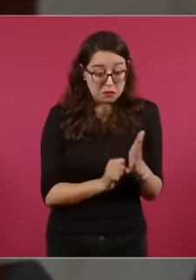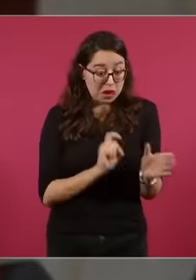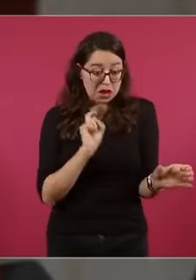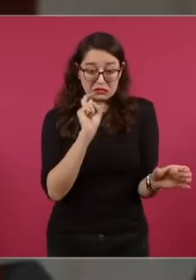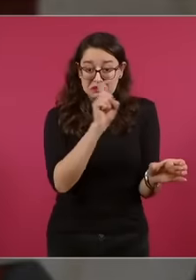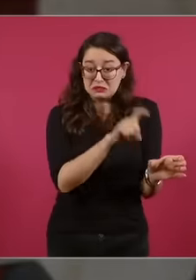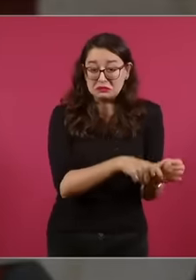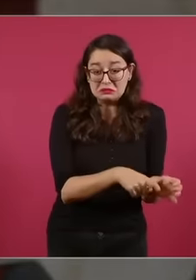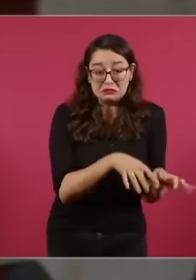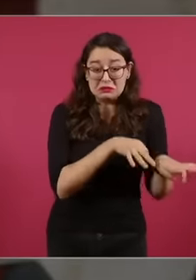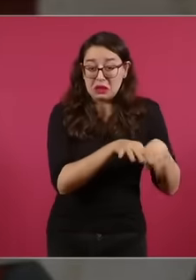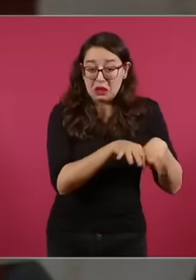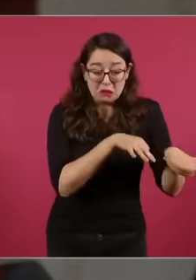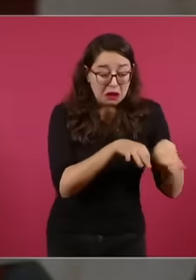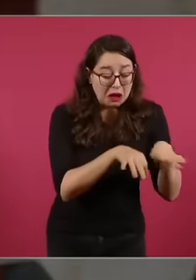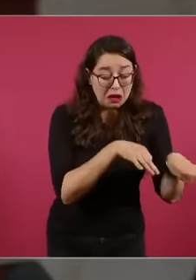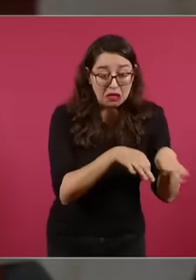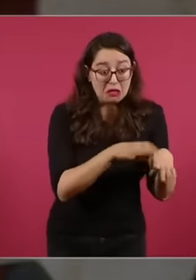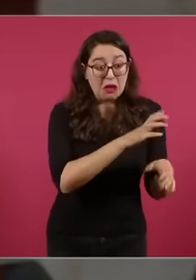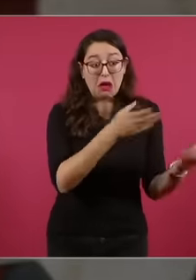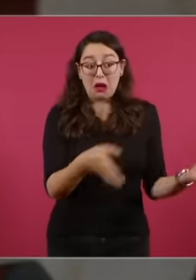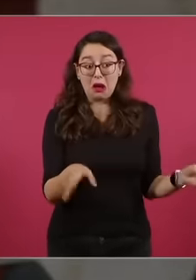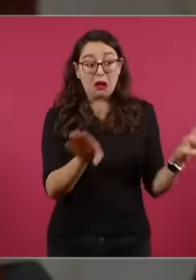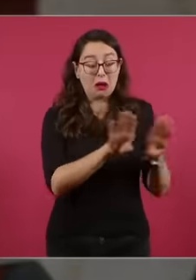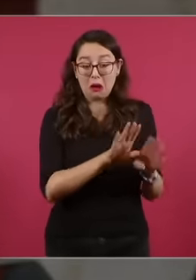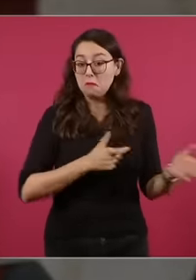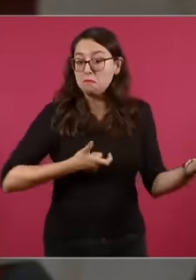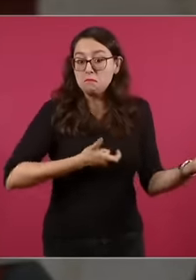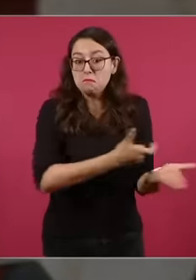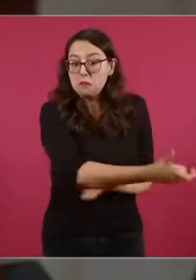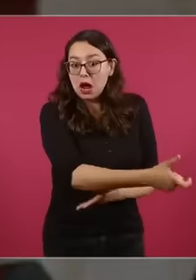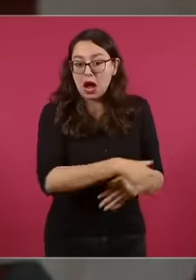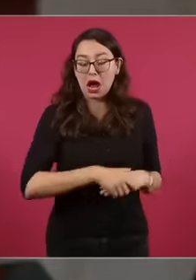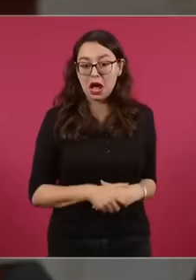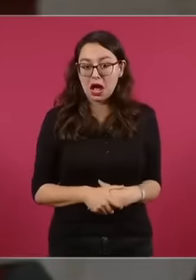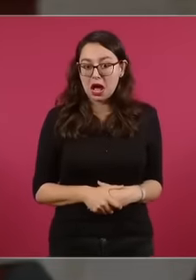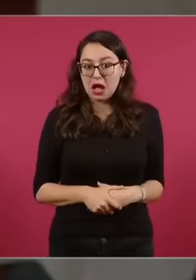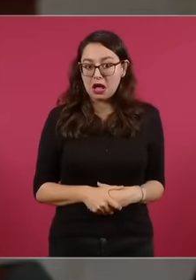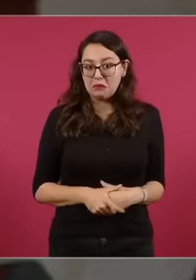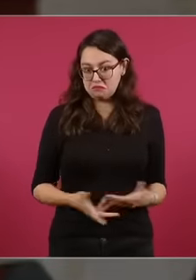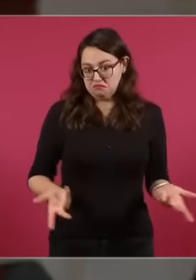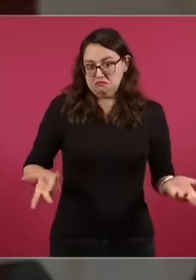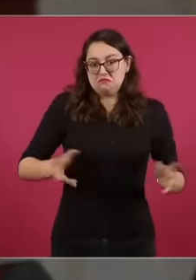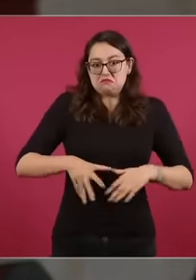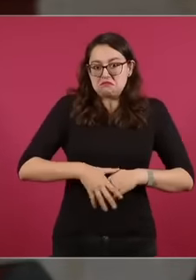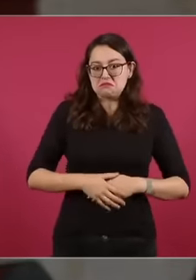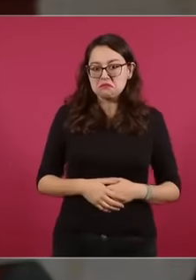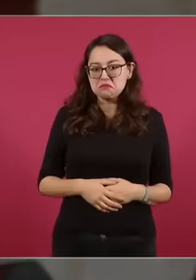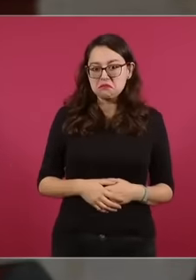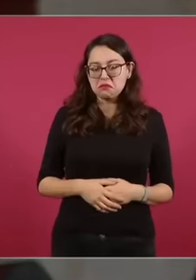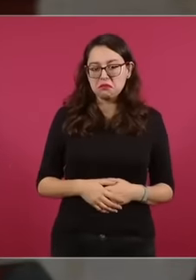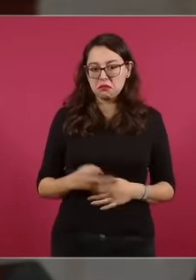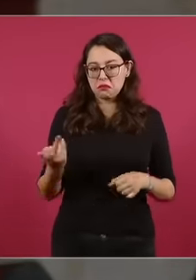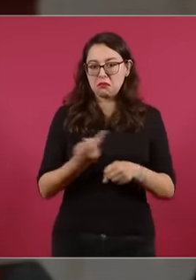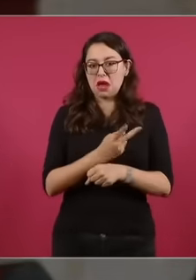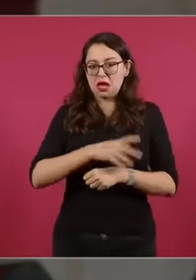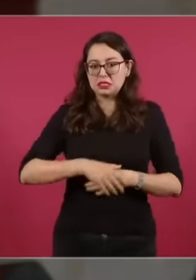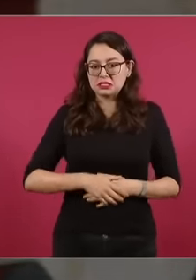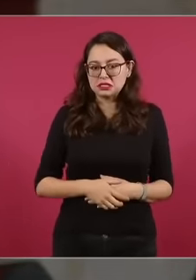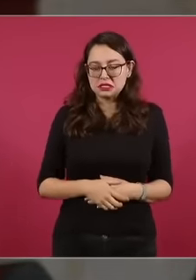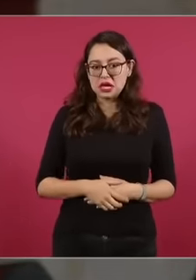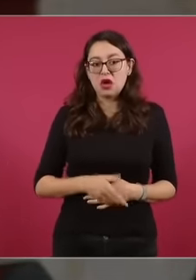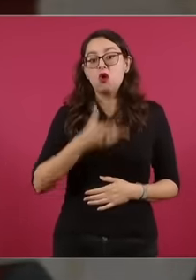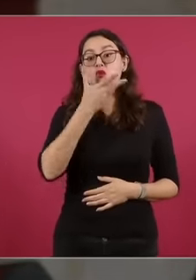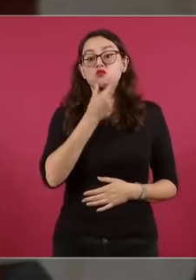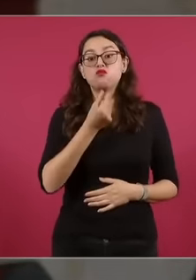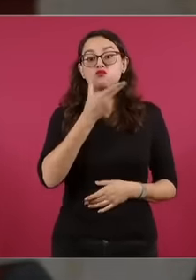hay trabajadores, yo sé que hay varios juicios, hay un trabajador que cuando estalló la huelga se quedó con la grabadora como